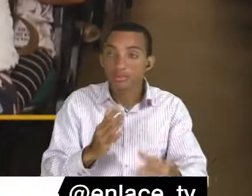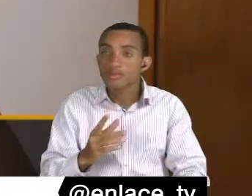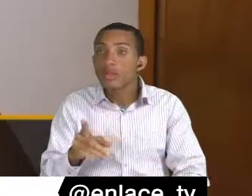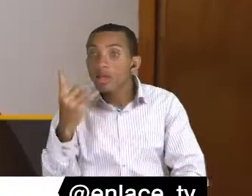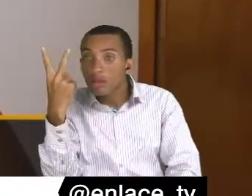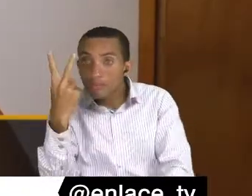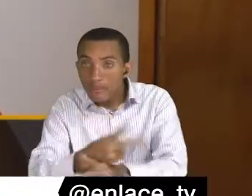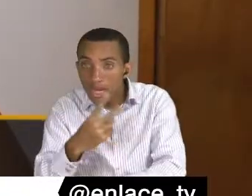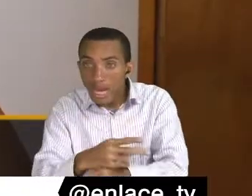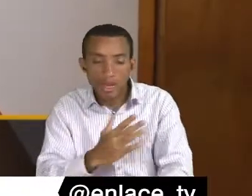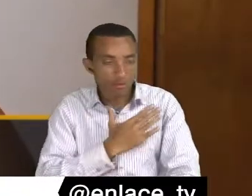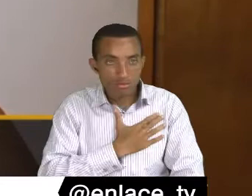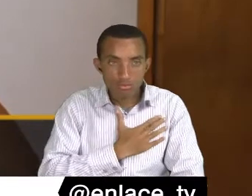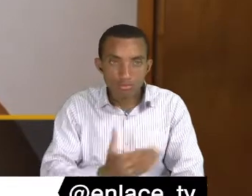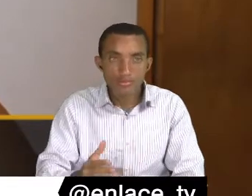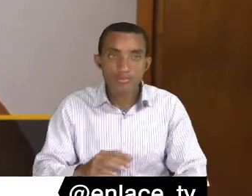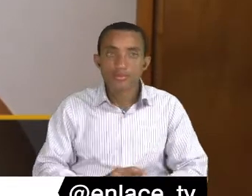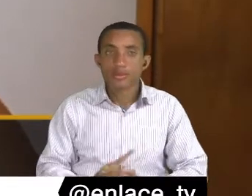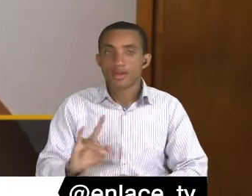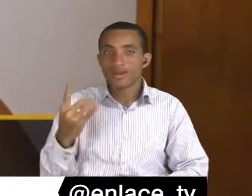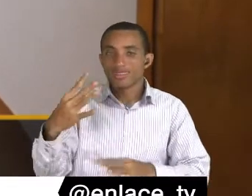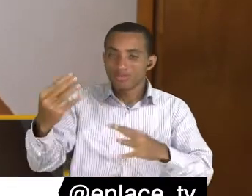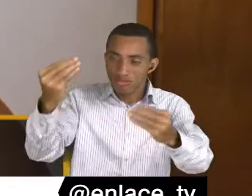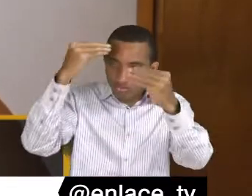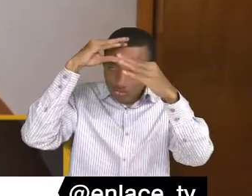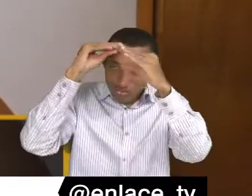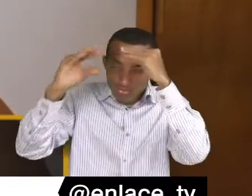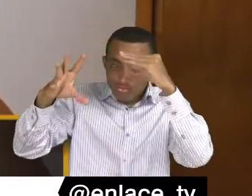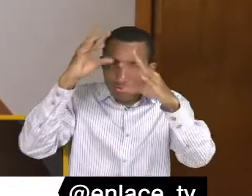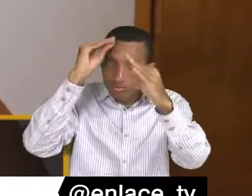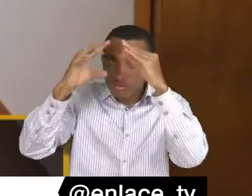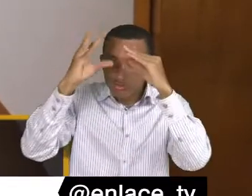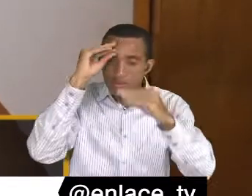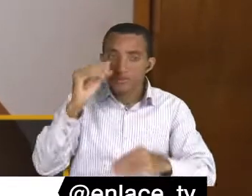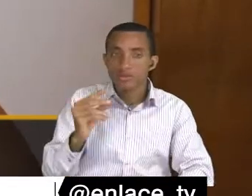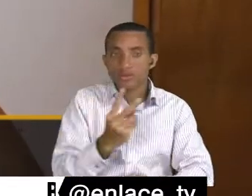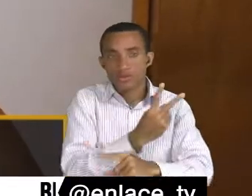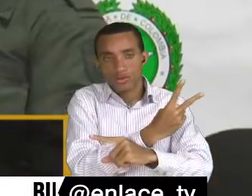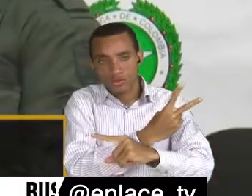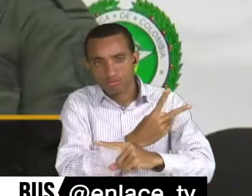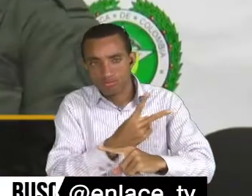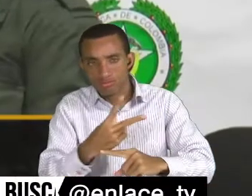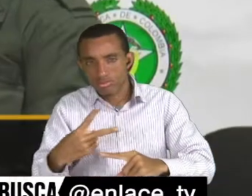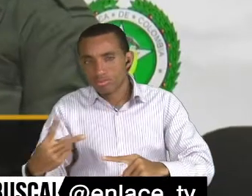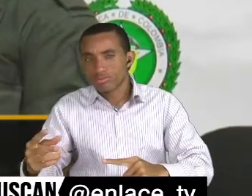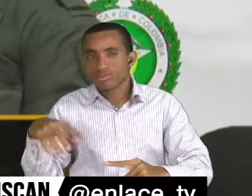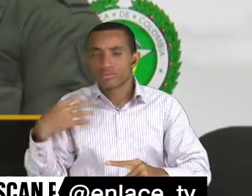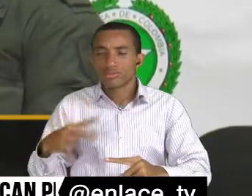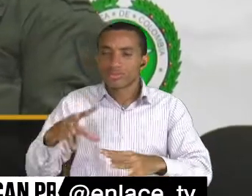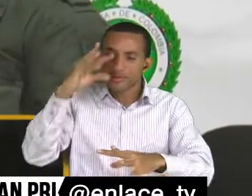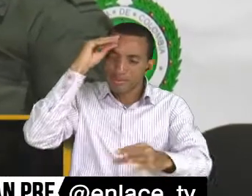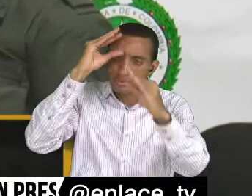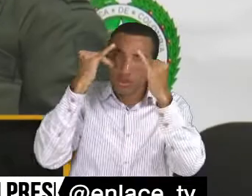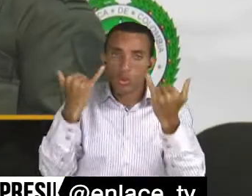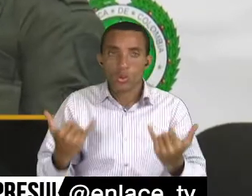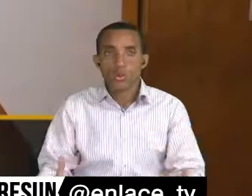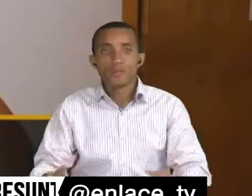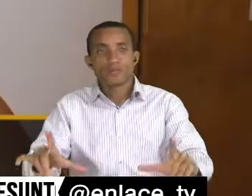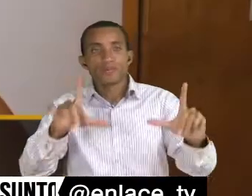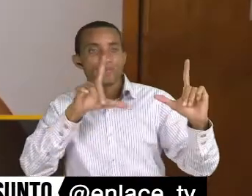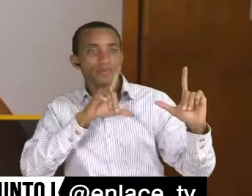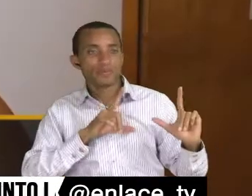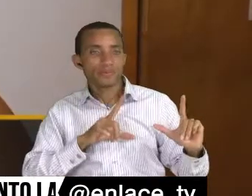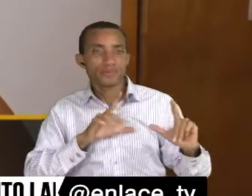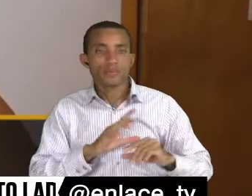porque es algo que uno aprende y la verdad pues sí, en 2 semanas aprendimos mucho y hoy es la graduación. Cualquier cosa que haya en